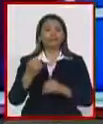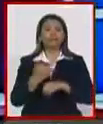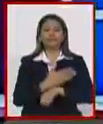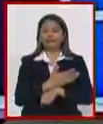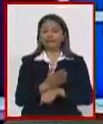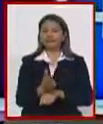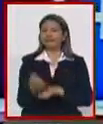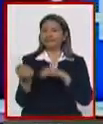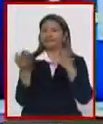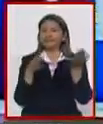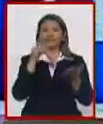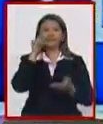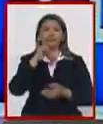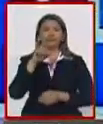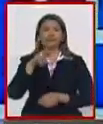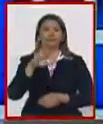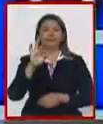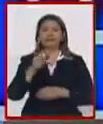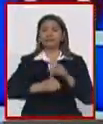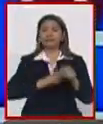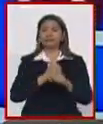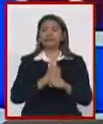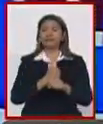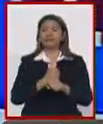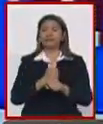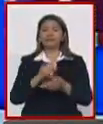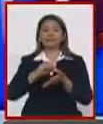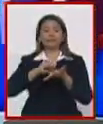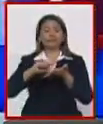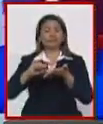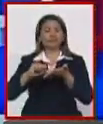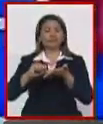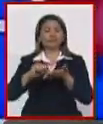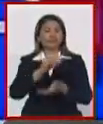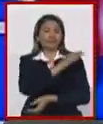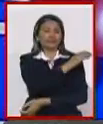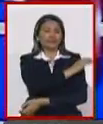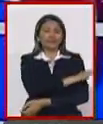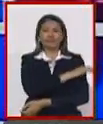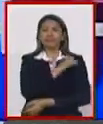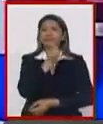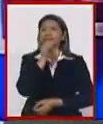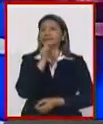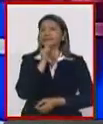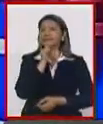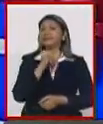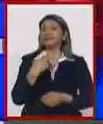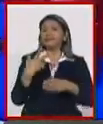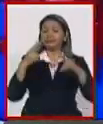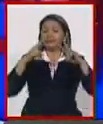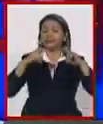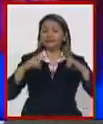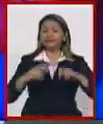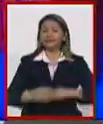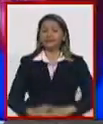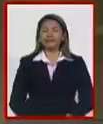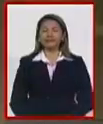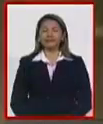últimas horas se ha conocido que falleció la mujer de 29 años a la que se le practicó una cesárea en una clínica privada en nuestra ciudad. Se está investigando el